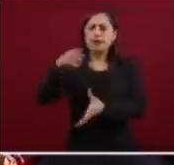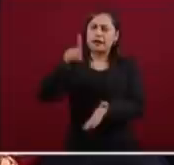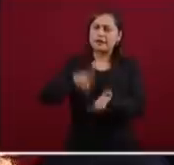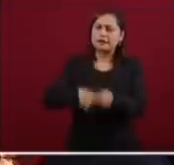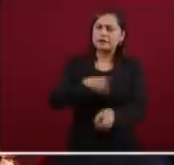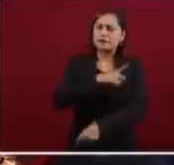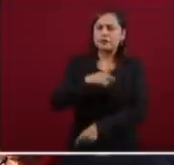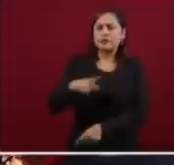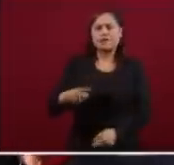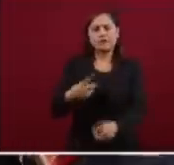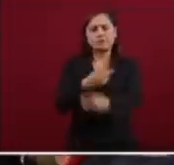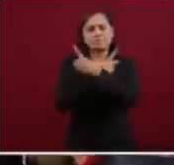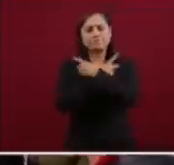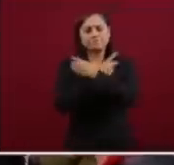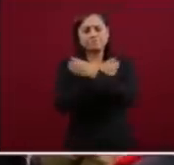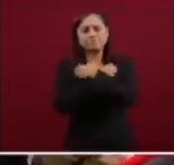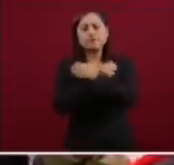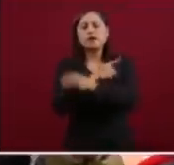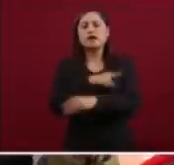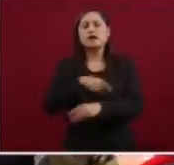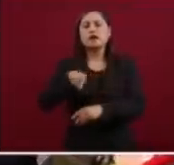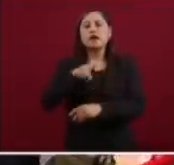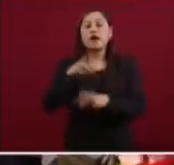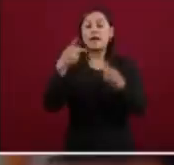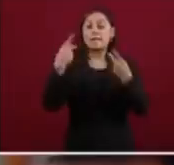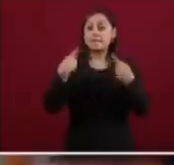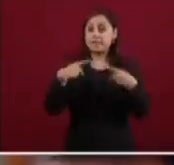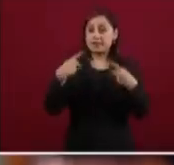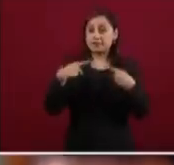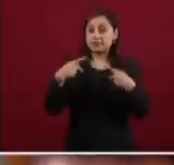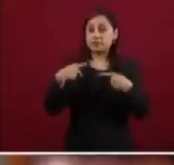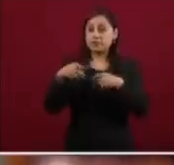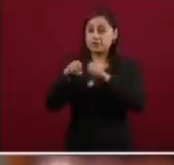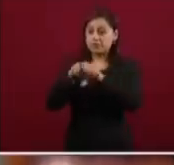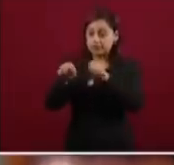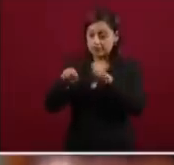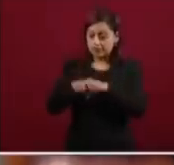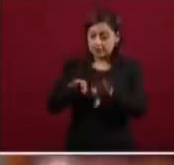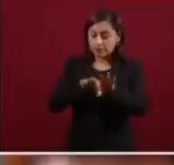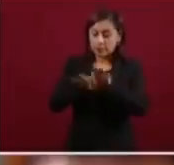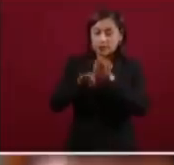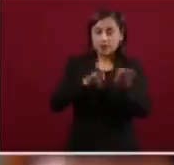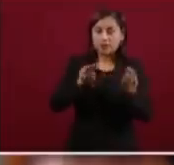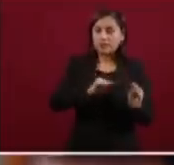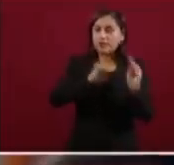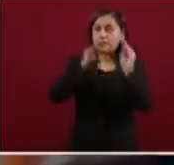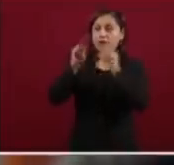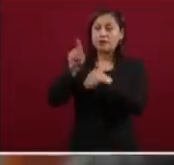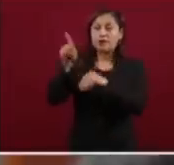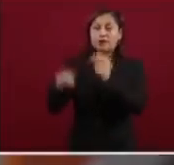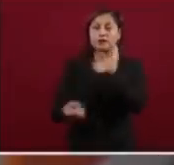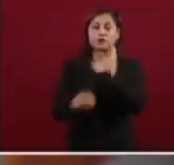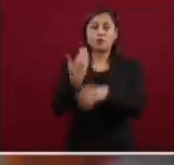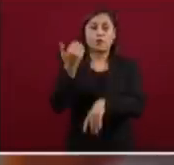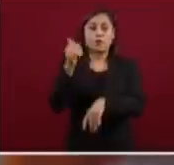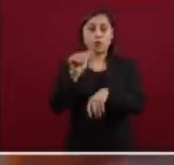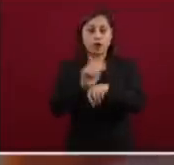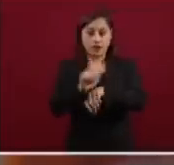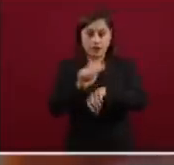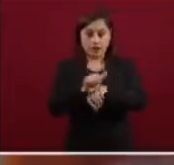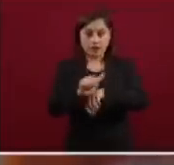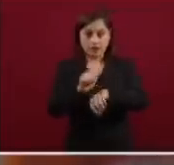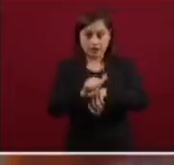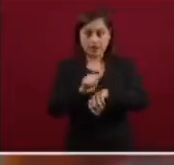las personas y el equipo de trabajo que va a llegar a la presidencia de argentina también ha mencionado que se tiene que tener